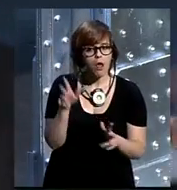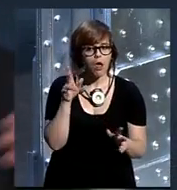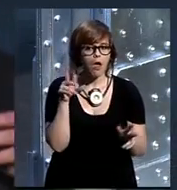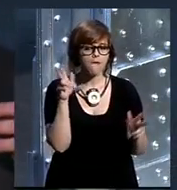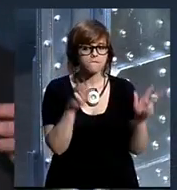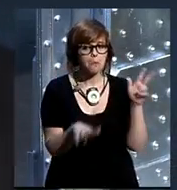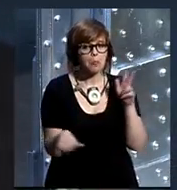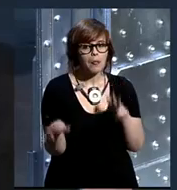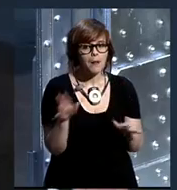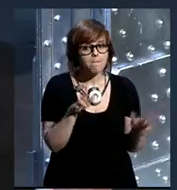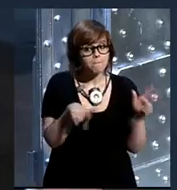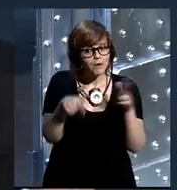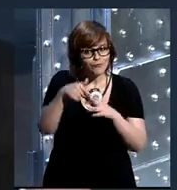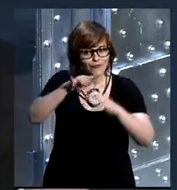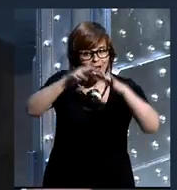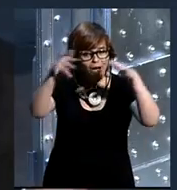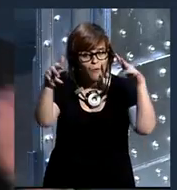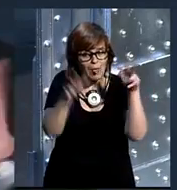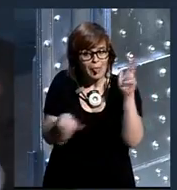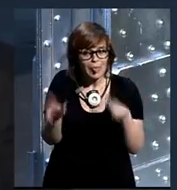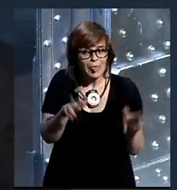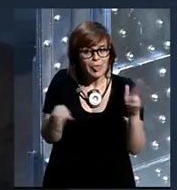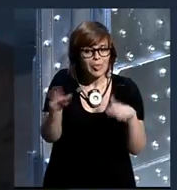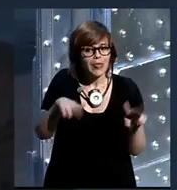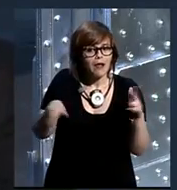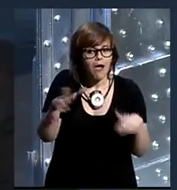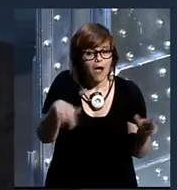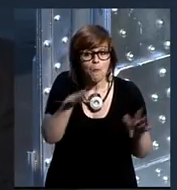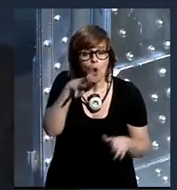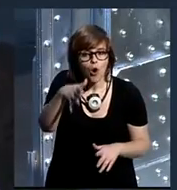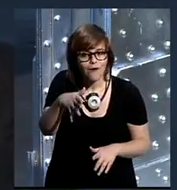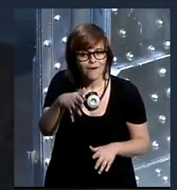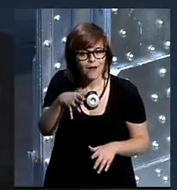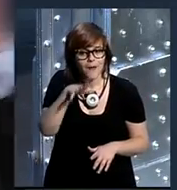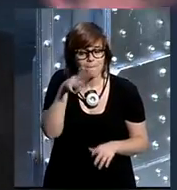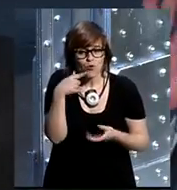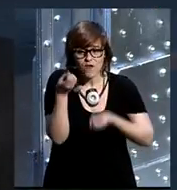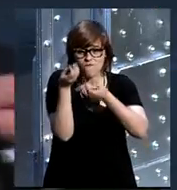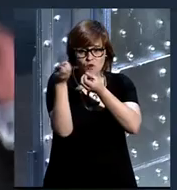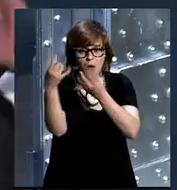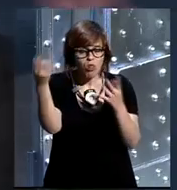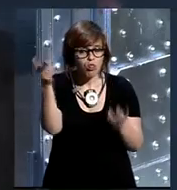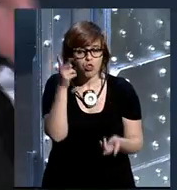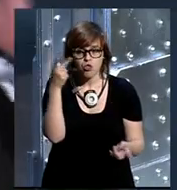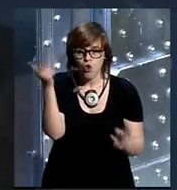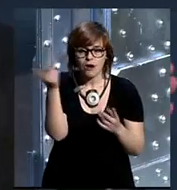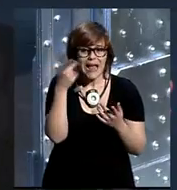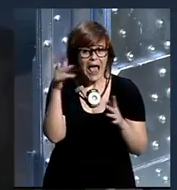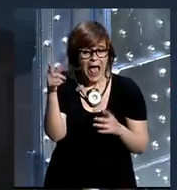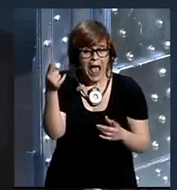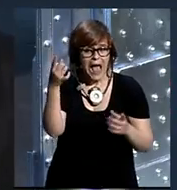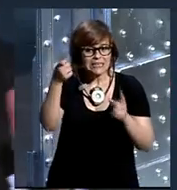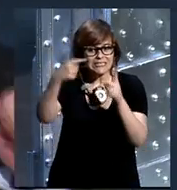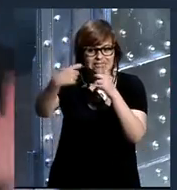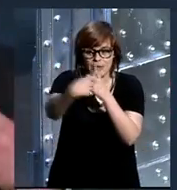las pies no paran de moverse. ¿Y por qué no paran de moverse con tanta rapidez? Porque recibimos muchísima información de todo el mundo diciéndonos